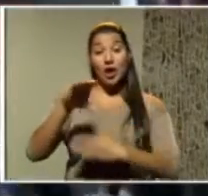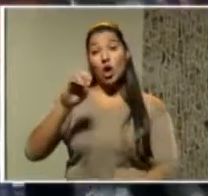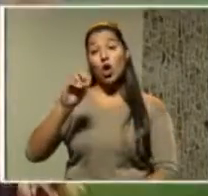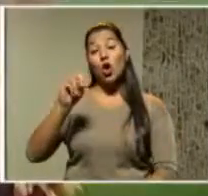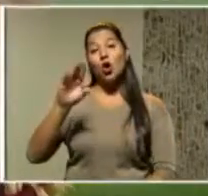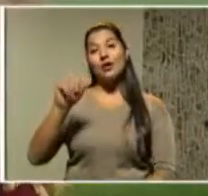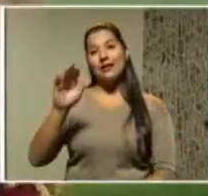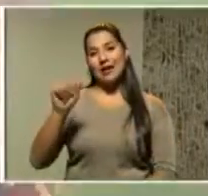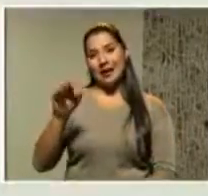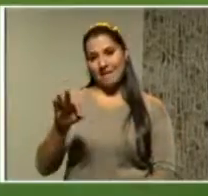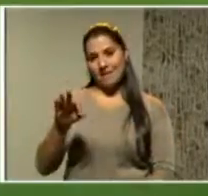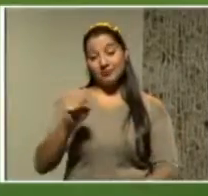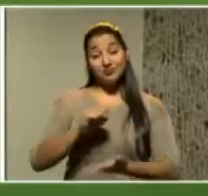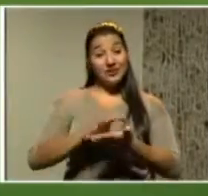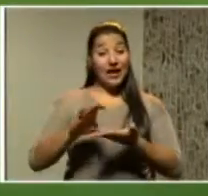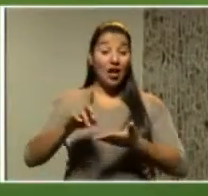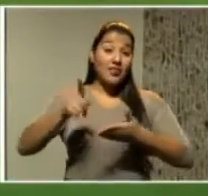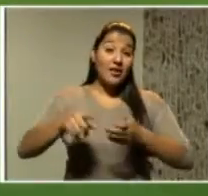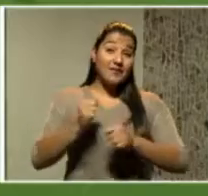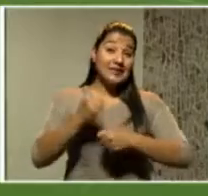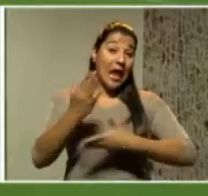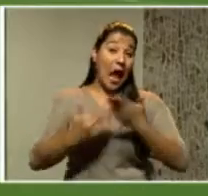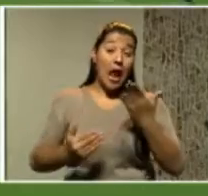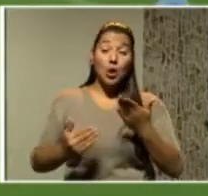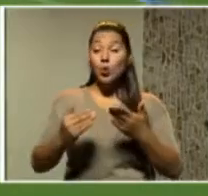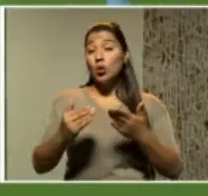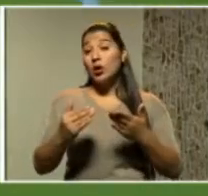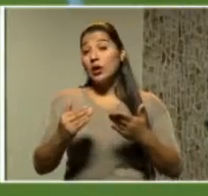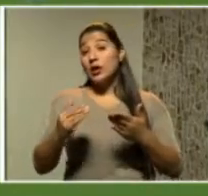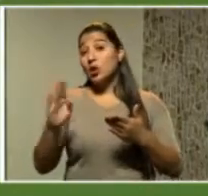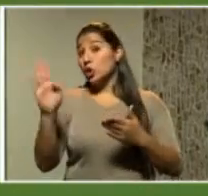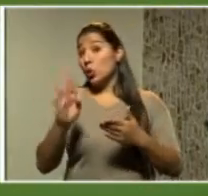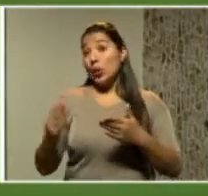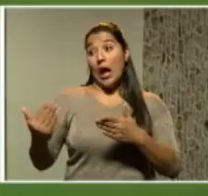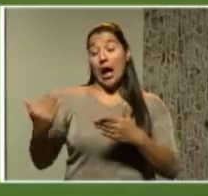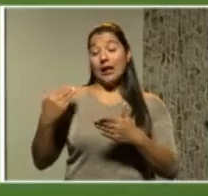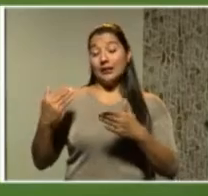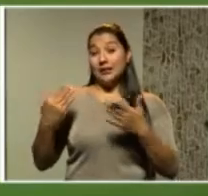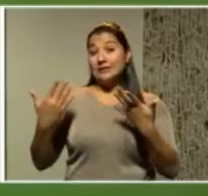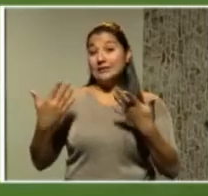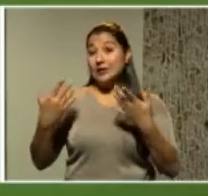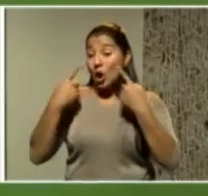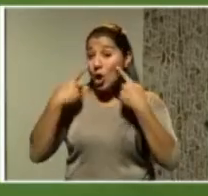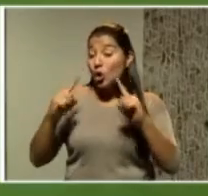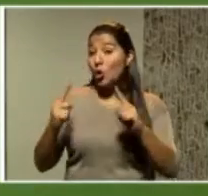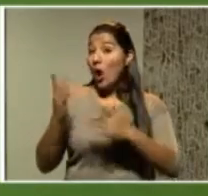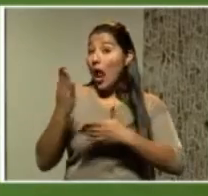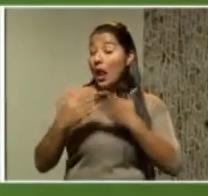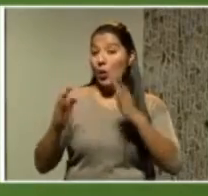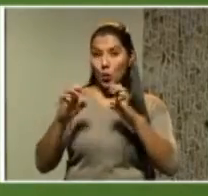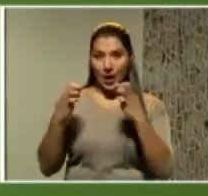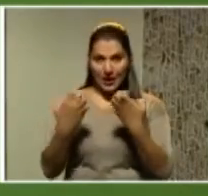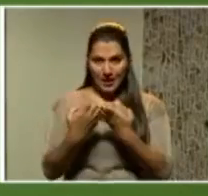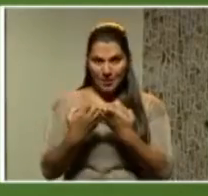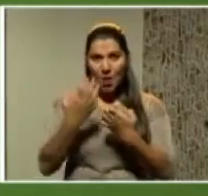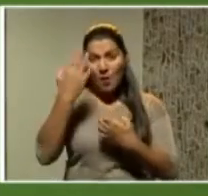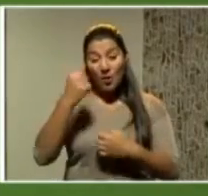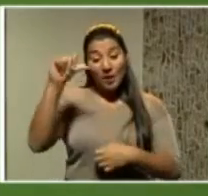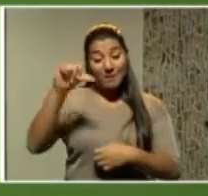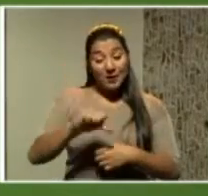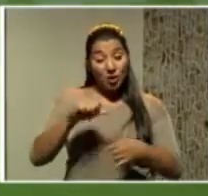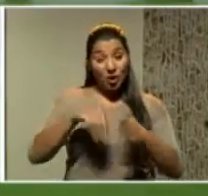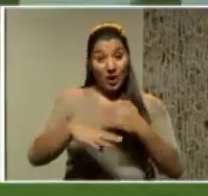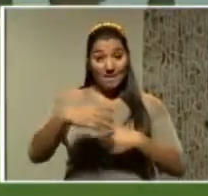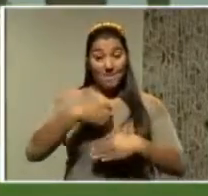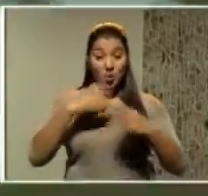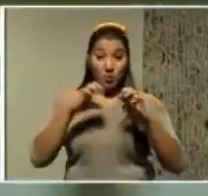San Carlos deberá hacer algo que ningún equipo de nuestro país ha logrado en ningún torneo del área: revertir una serie tras ir perdiendo en la ida